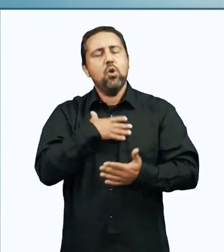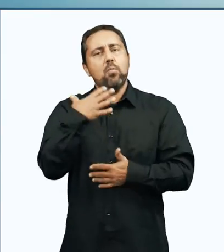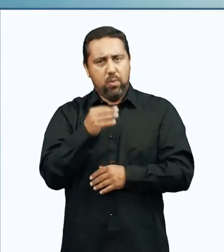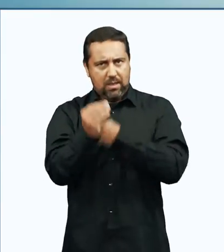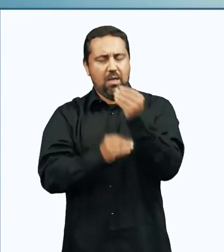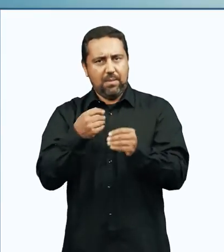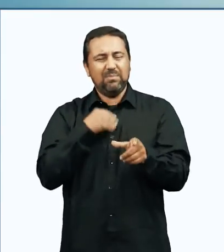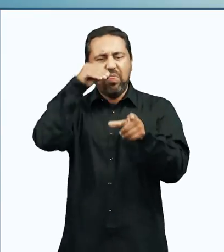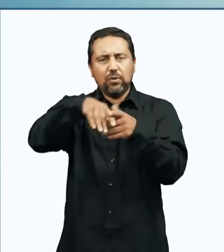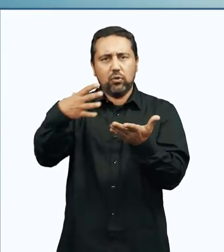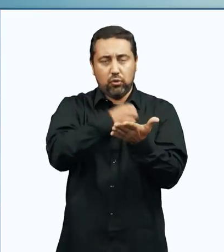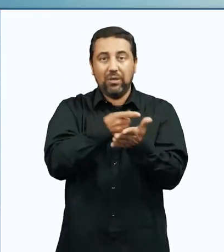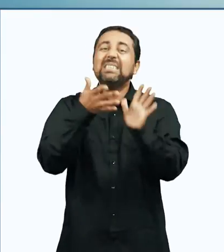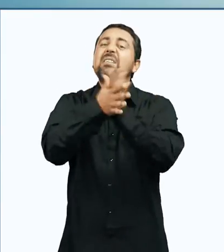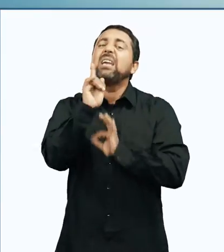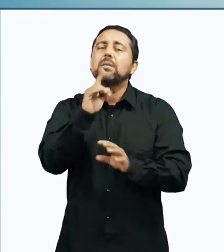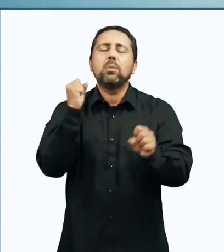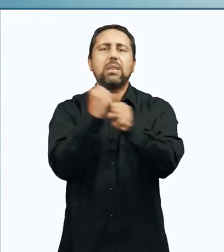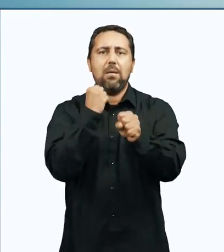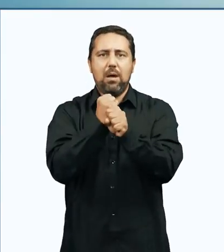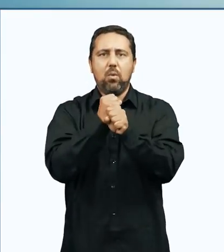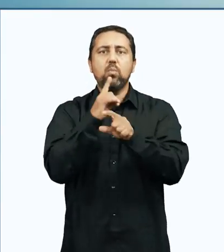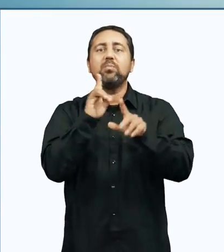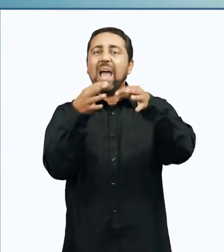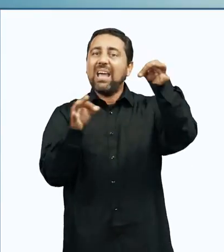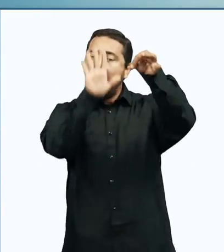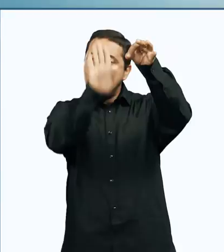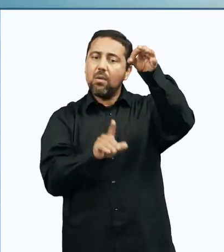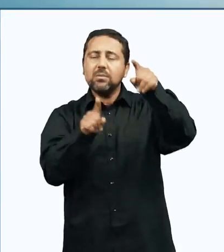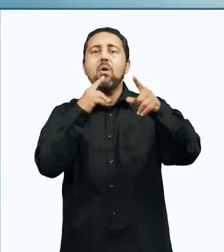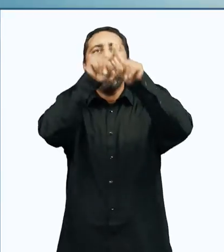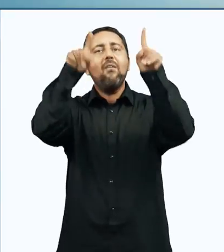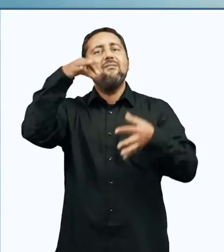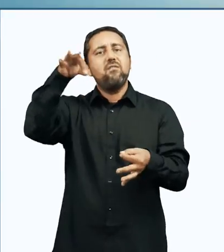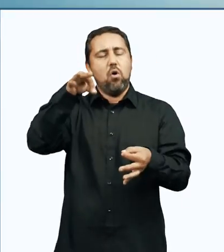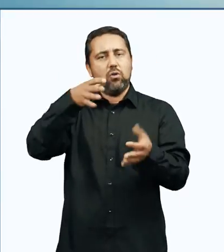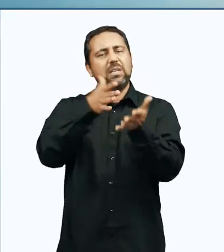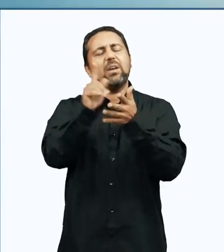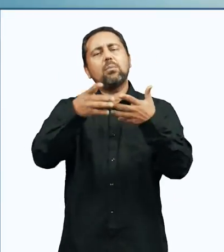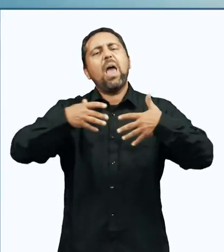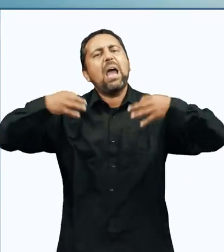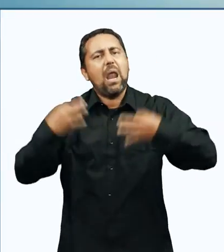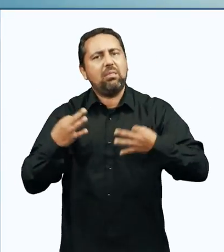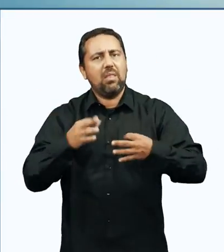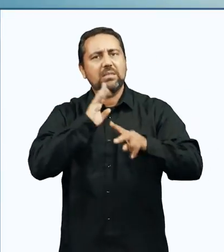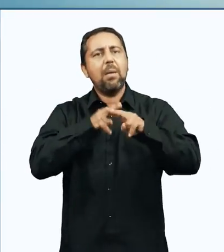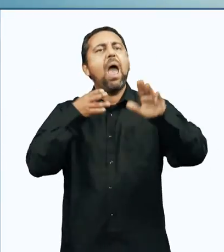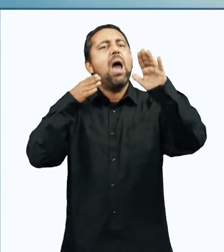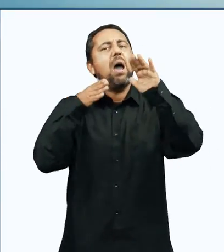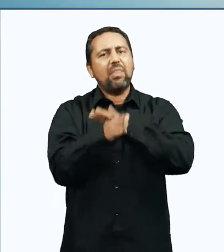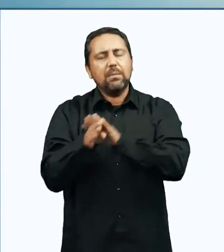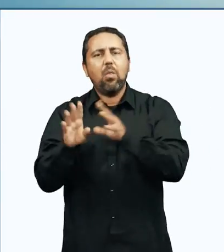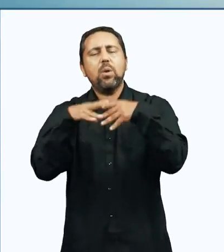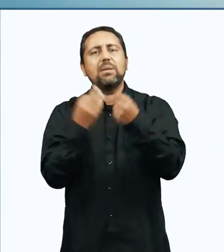prueba de evaluación consiste en realizar un trabajo de una sola cara de un folio en el que se explique cómo garantizar la accesibilidad